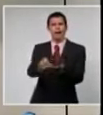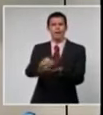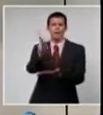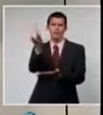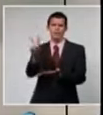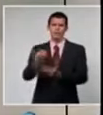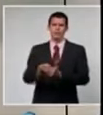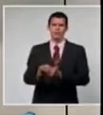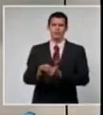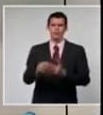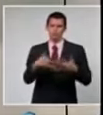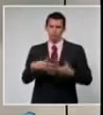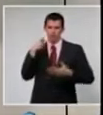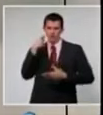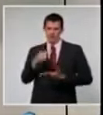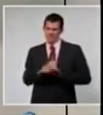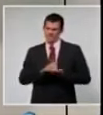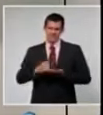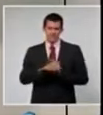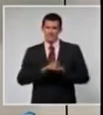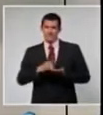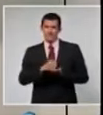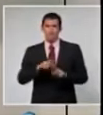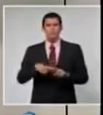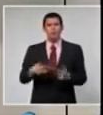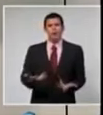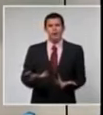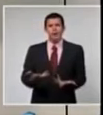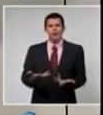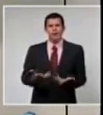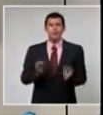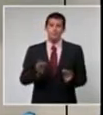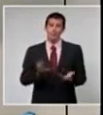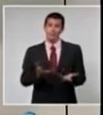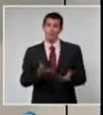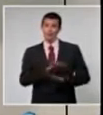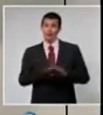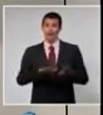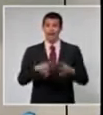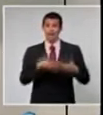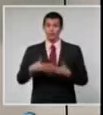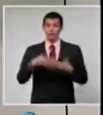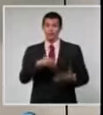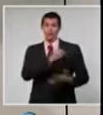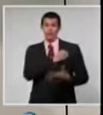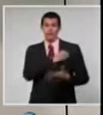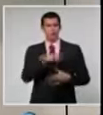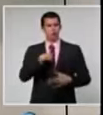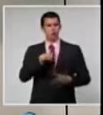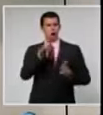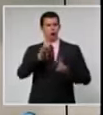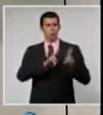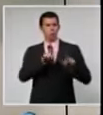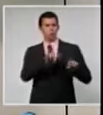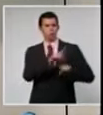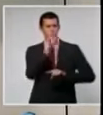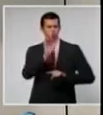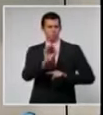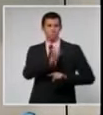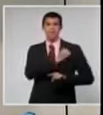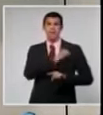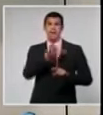está tranquilo esperando su mejor momento. Y cuando le decía al inicio que luego de este acuerdo ha pasado de todo, incluido un asesinato,